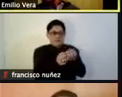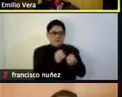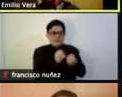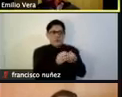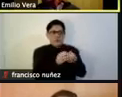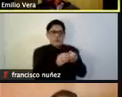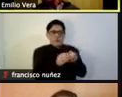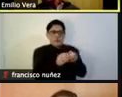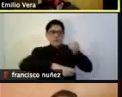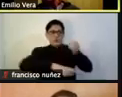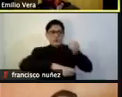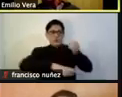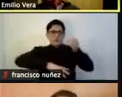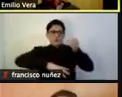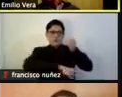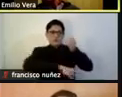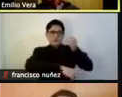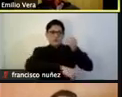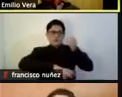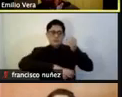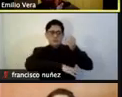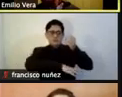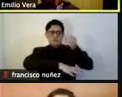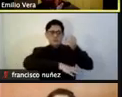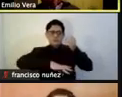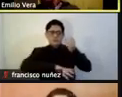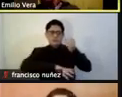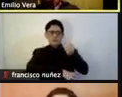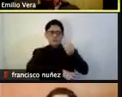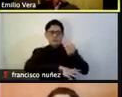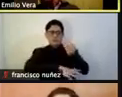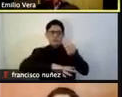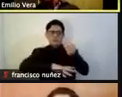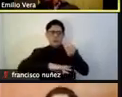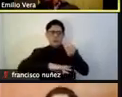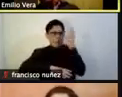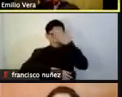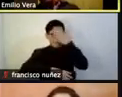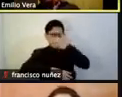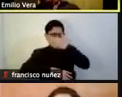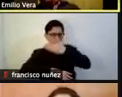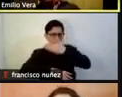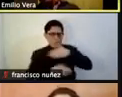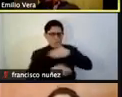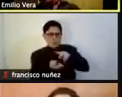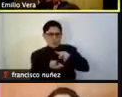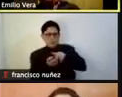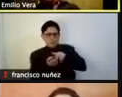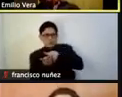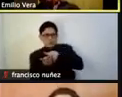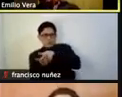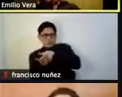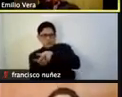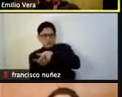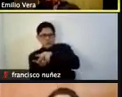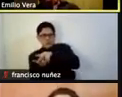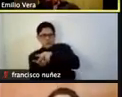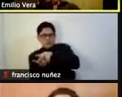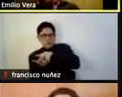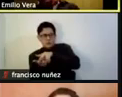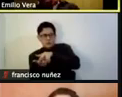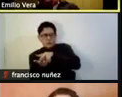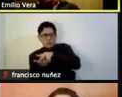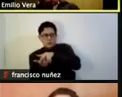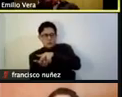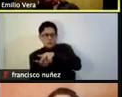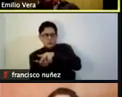digamos, de sombra, en el sentido de que hay señales potentes hasta un cierto punto y después como que desaparece, que es lo que vemos aquí.